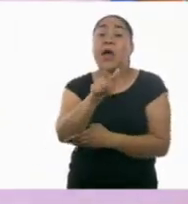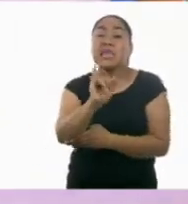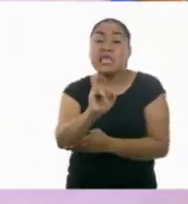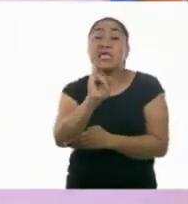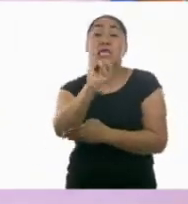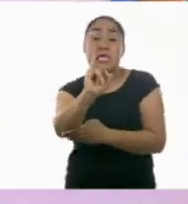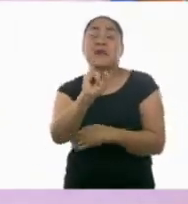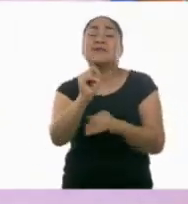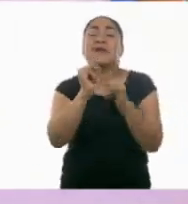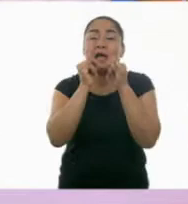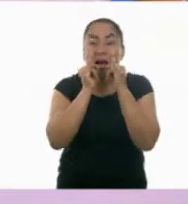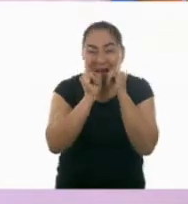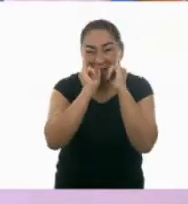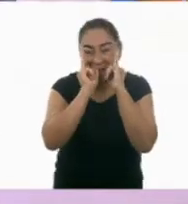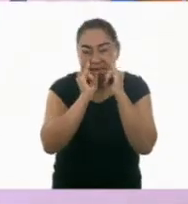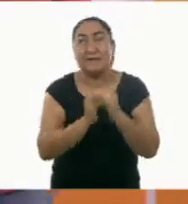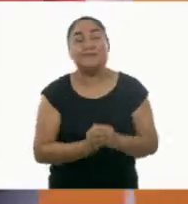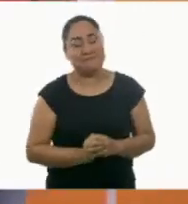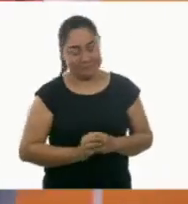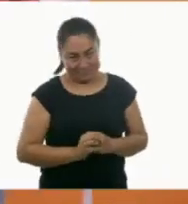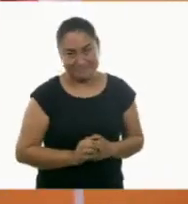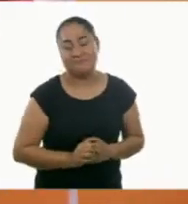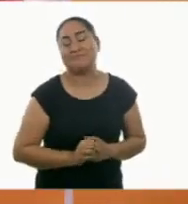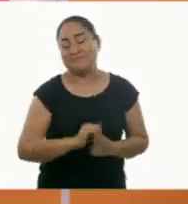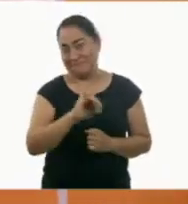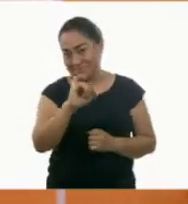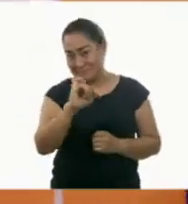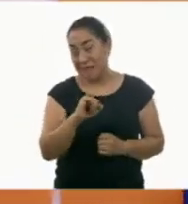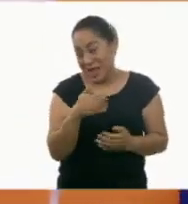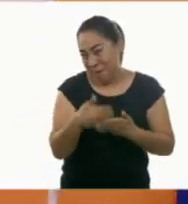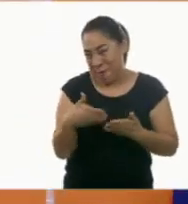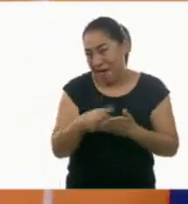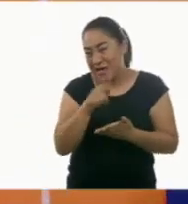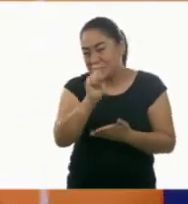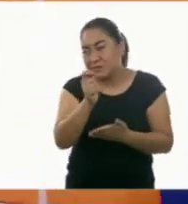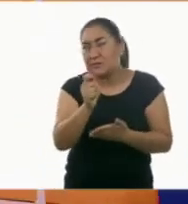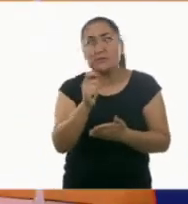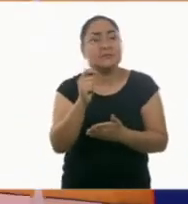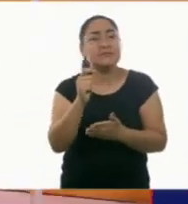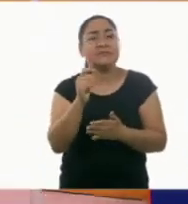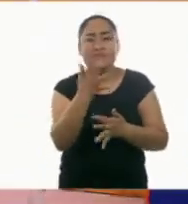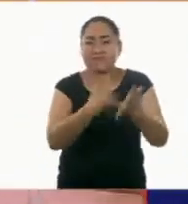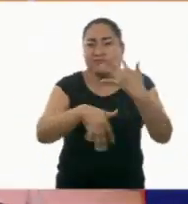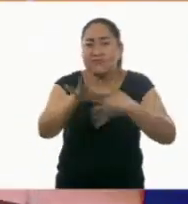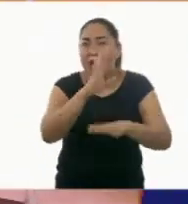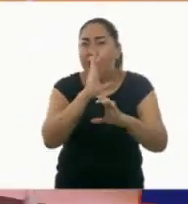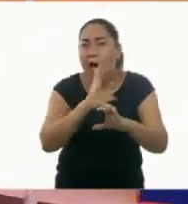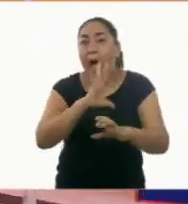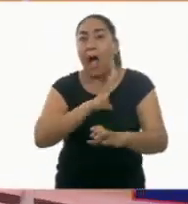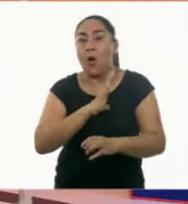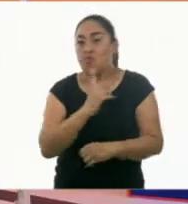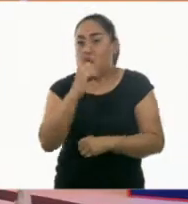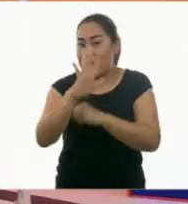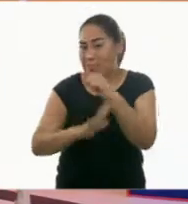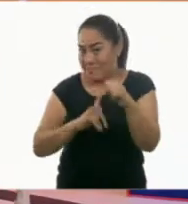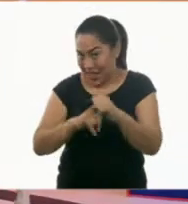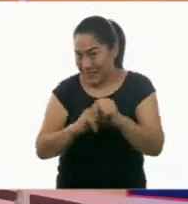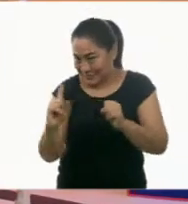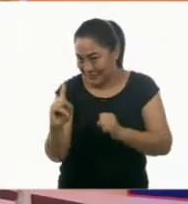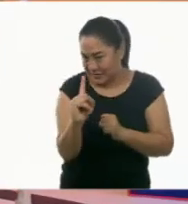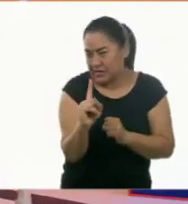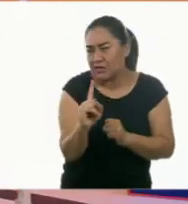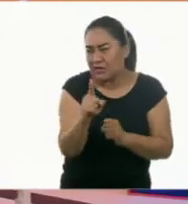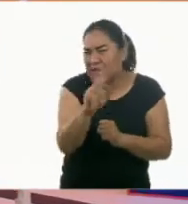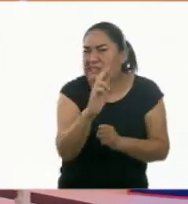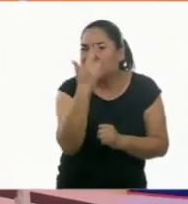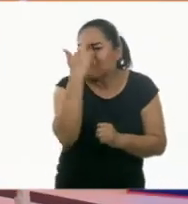I. Así es. Ahora, en esta parte de la canción, aparece un personaje. Pero además, ¿se acuerdan cómo